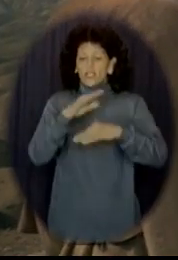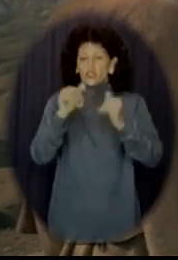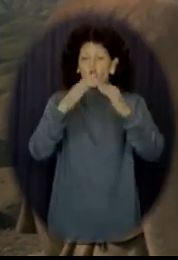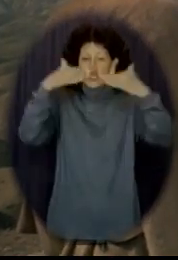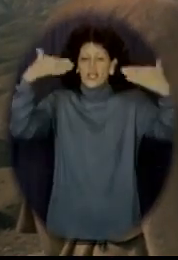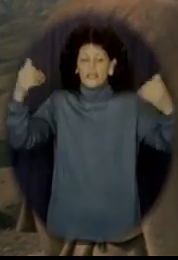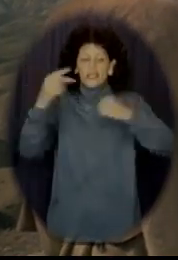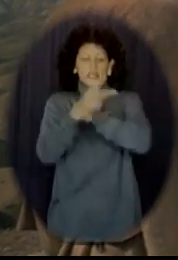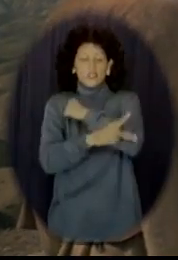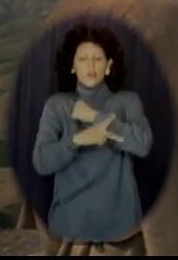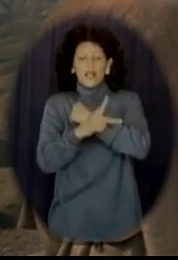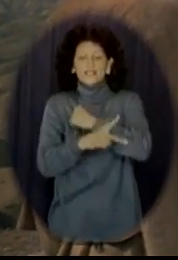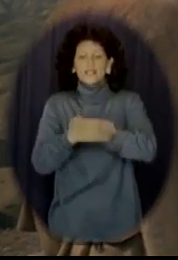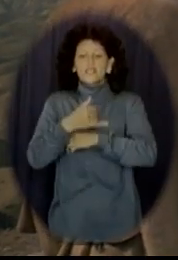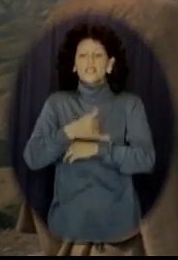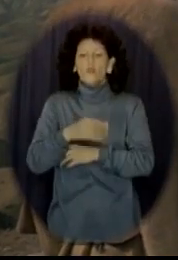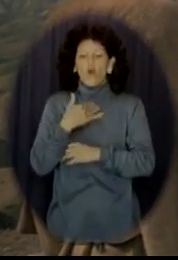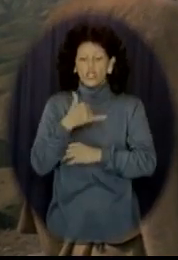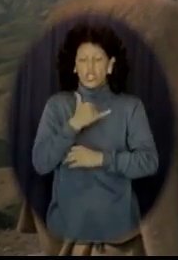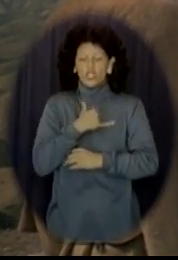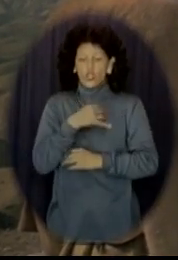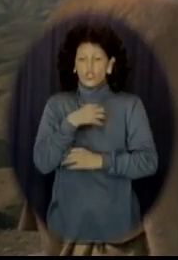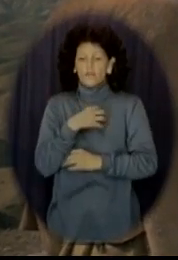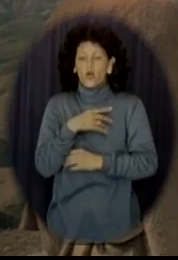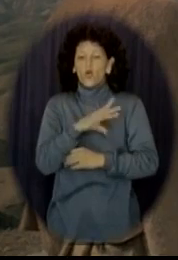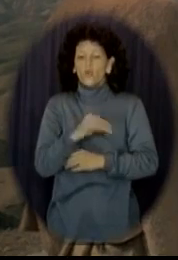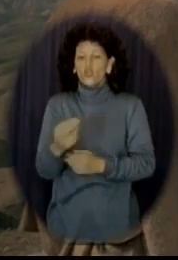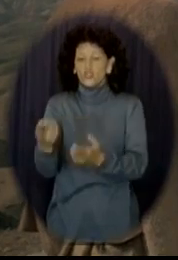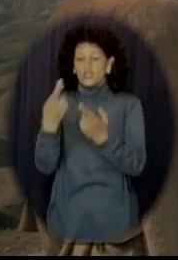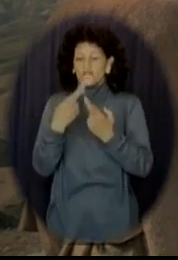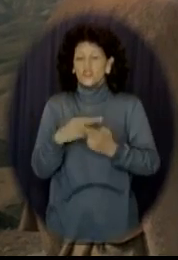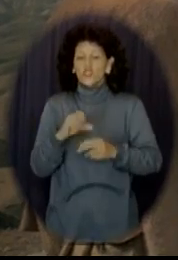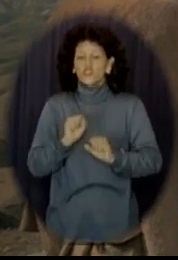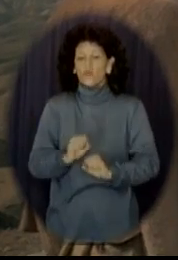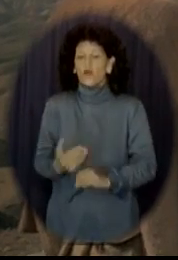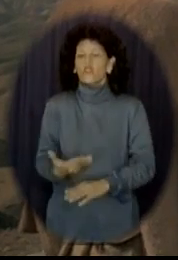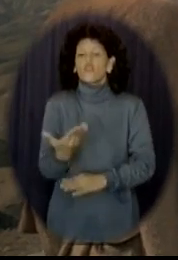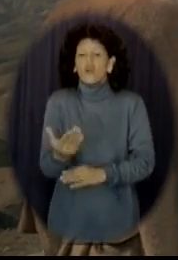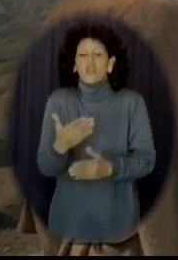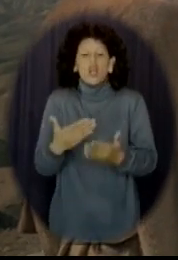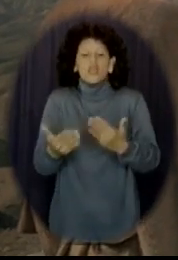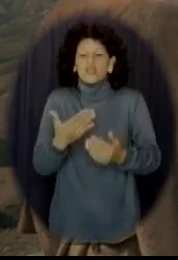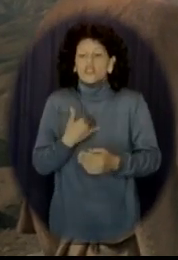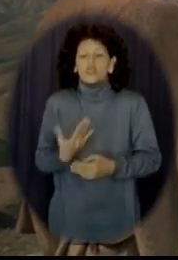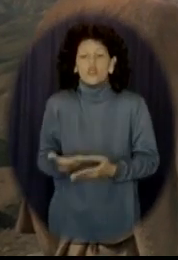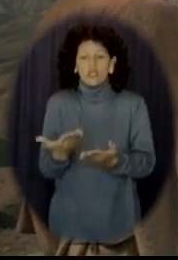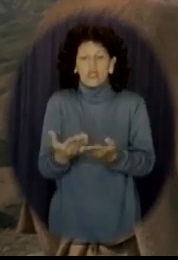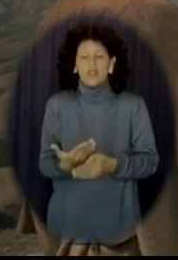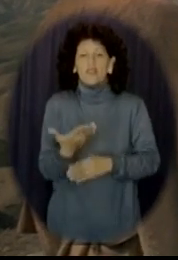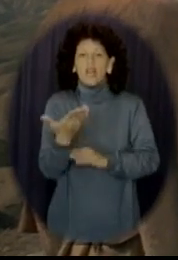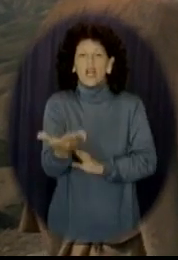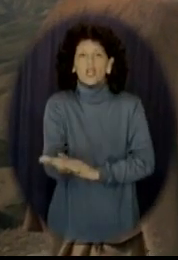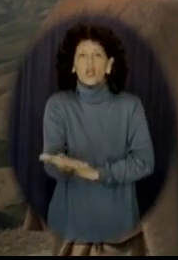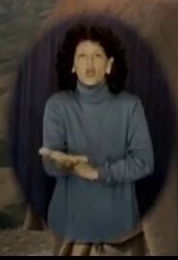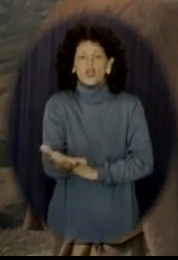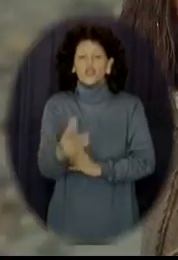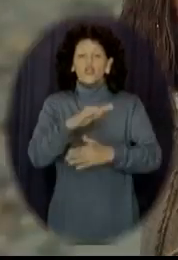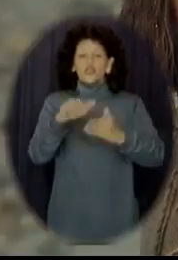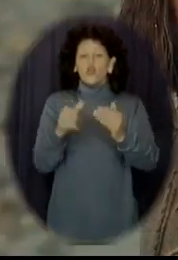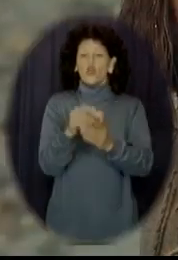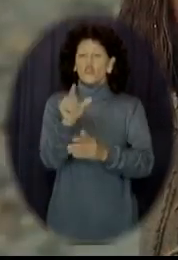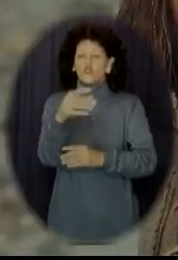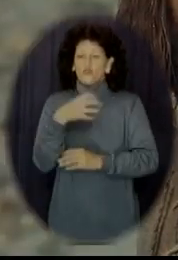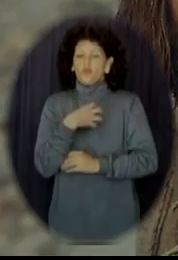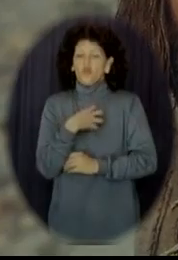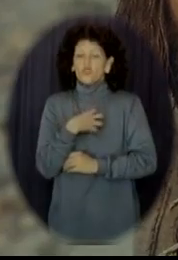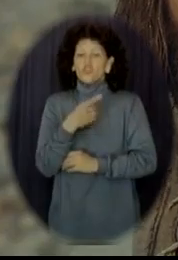y la grandeza de estos países, porque yo lo he recibido, y se lo daré a quien quiera dárselo. Todo será